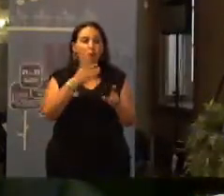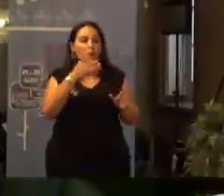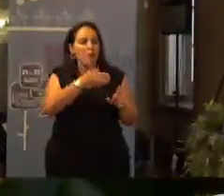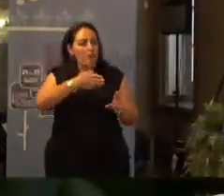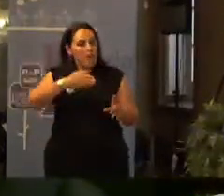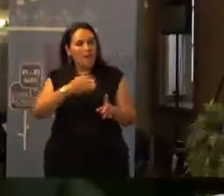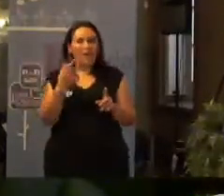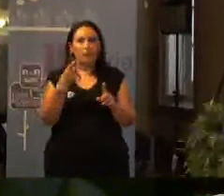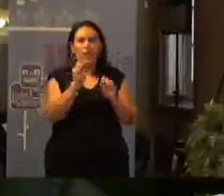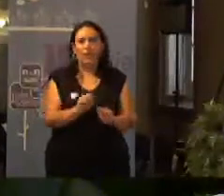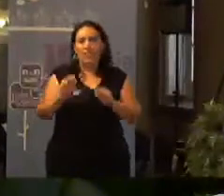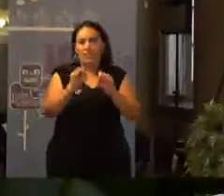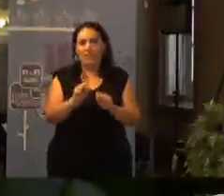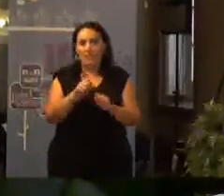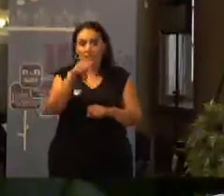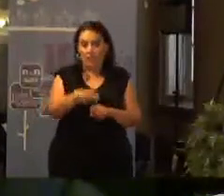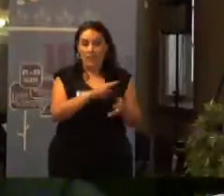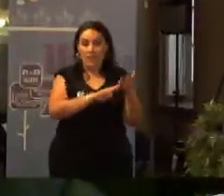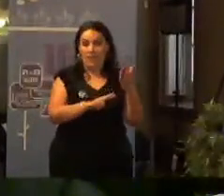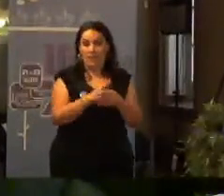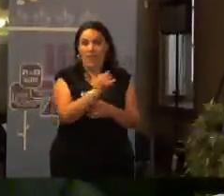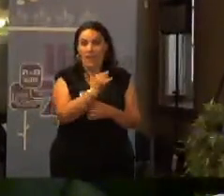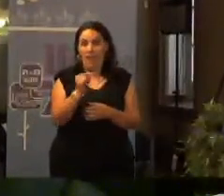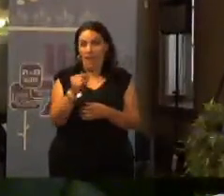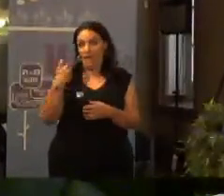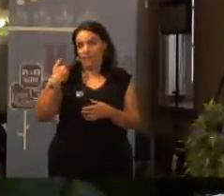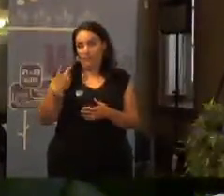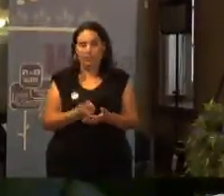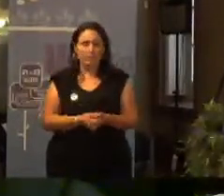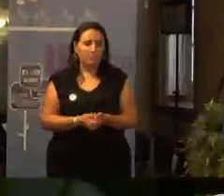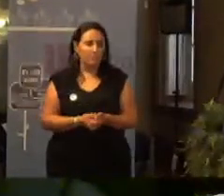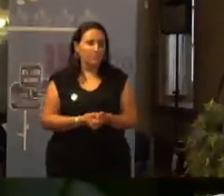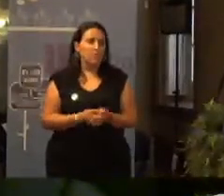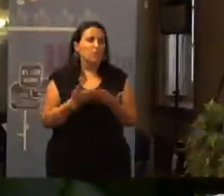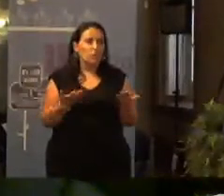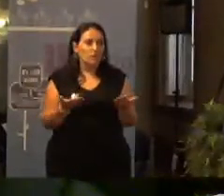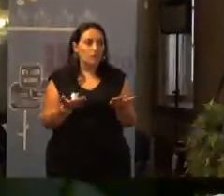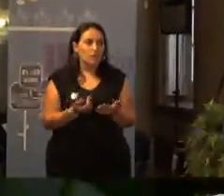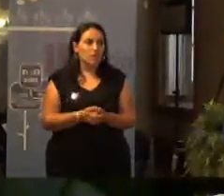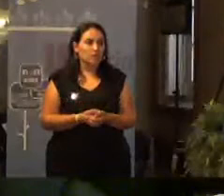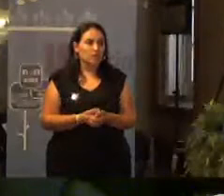casos como do campesiñado en Galicia que estaban sendo sometidas polo poder político. Bueno, entón,